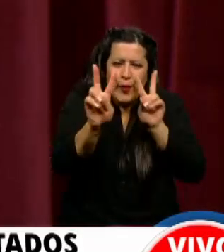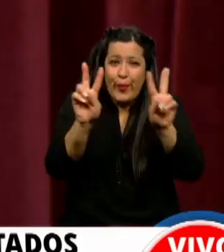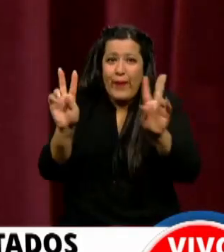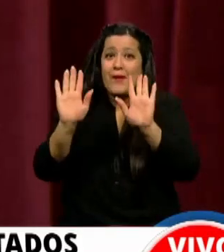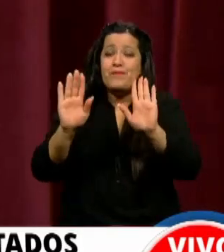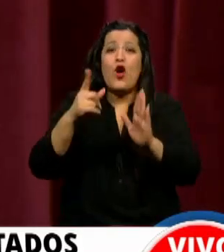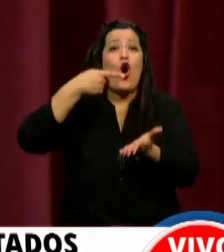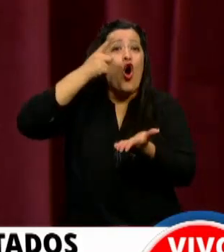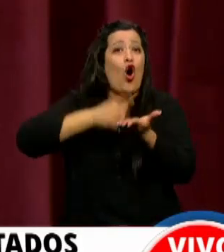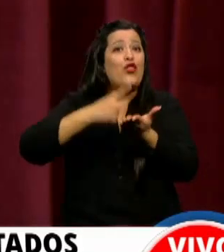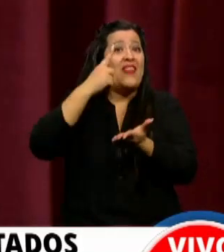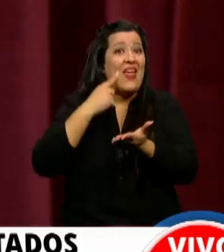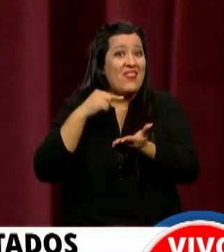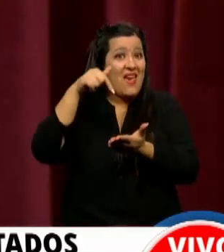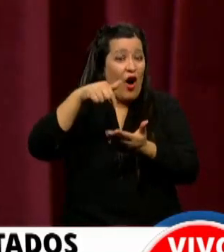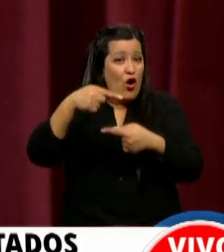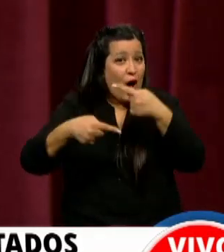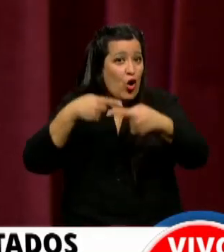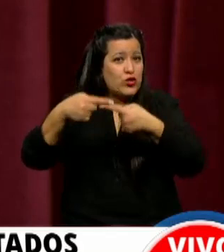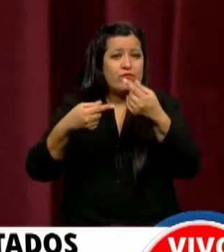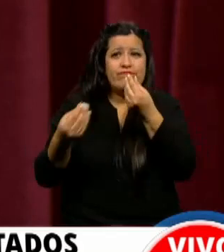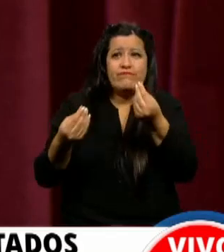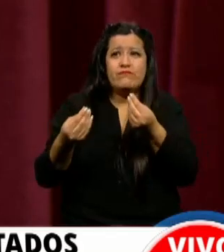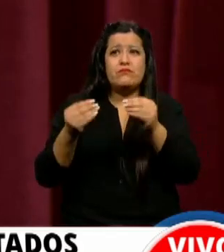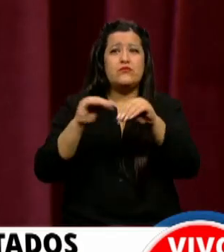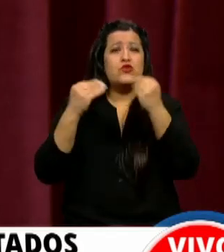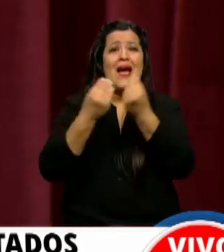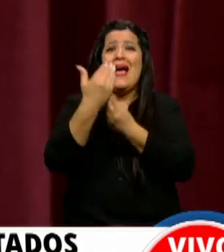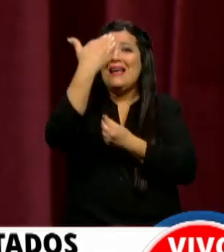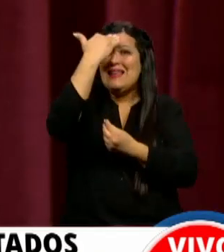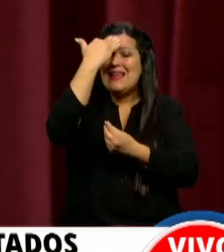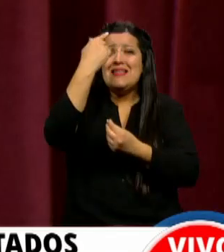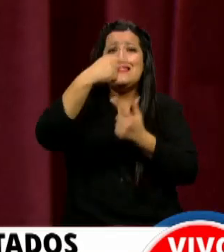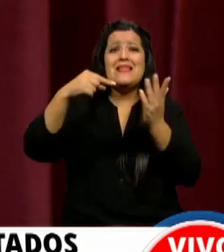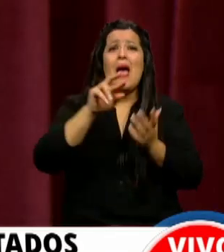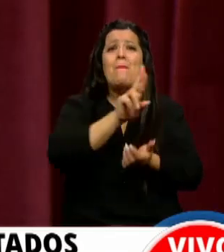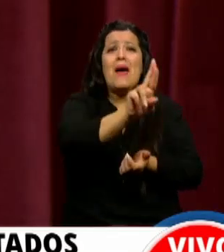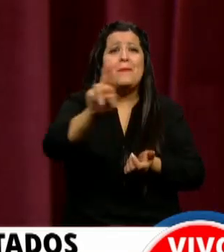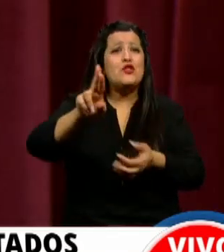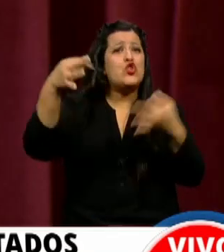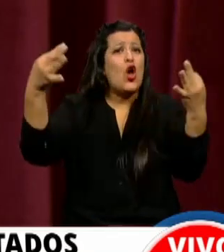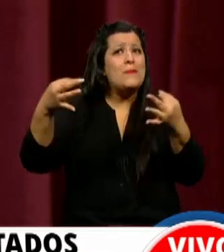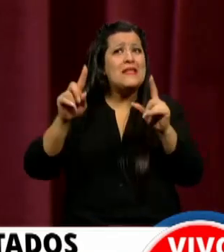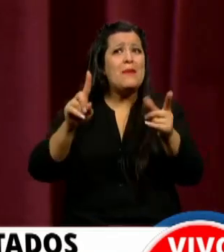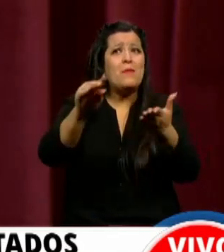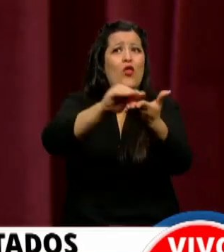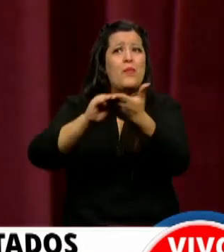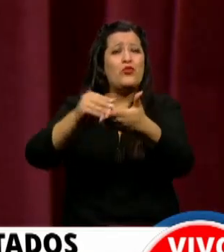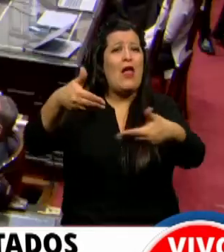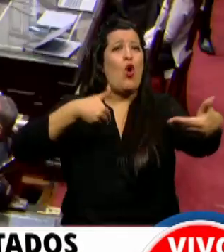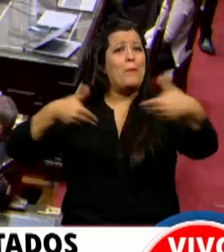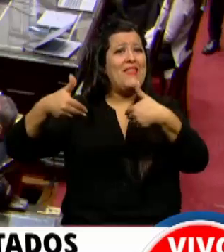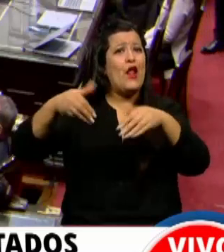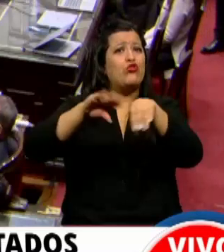en el orden del día a continuación hay 15 cuestiones de privilegio solicitadas por los señores diputados y